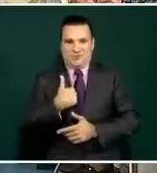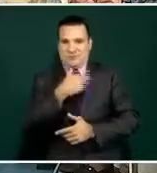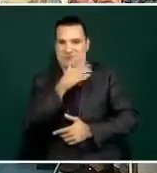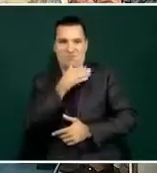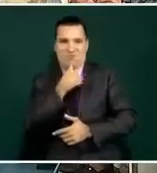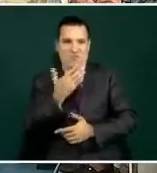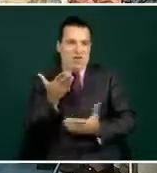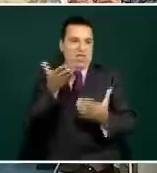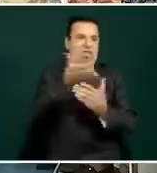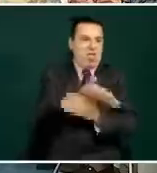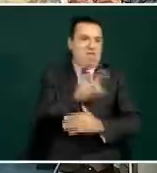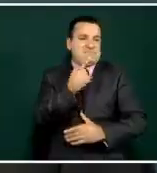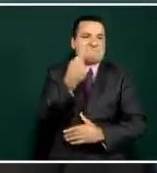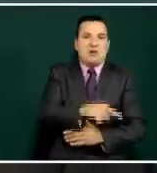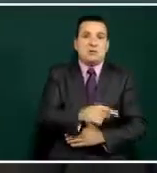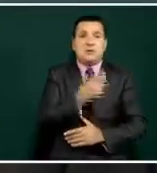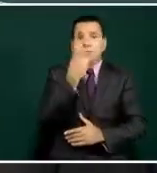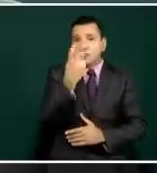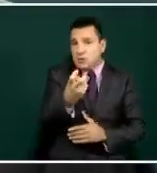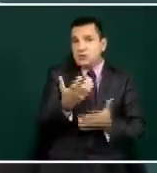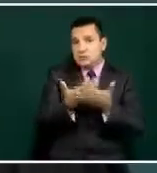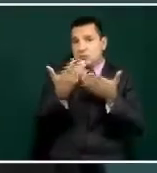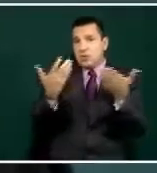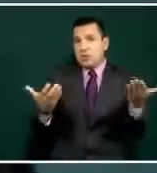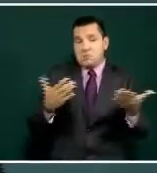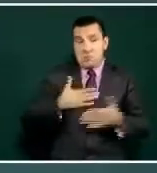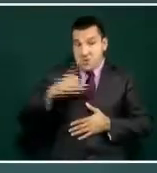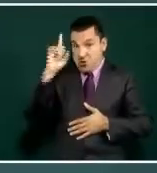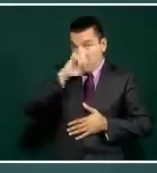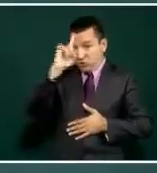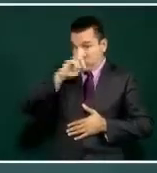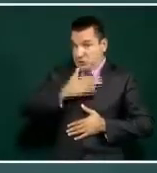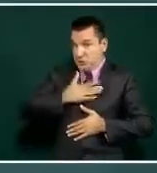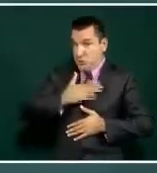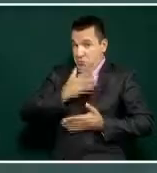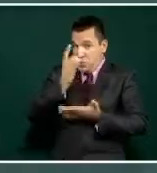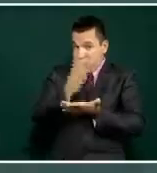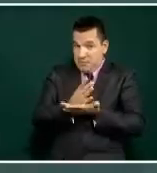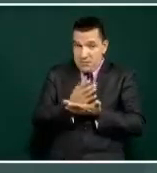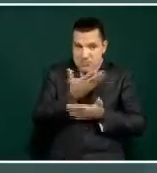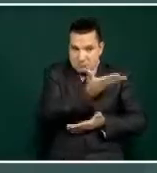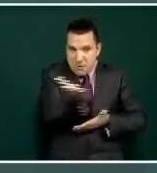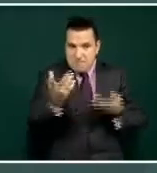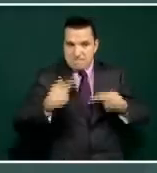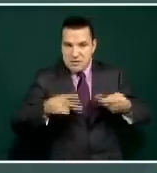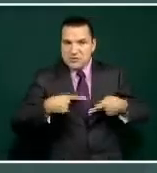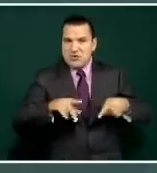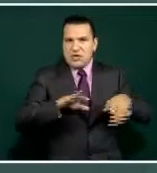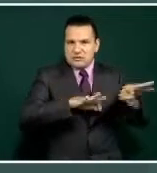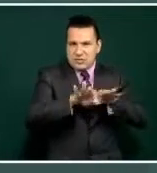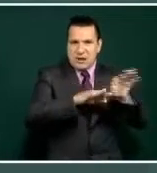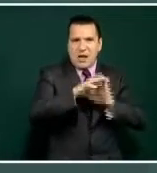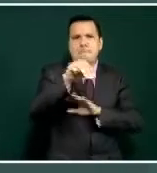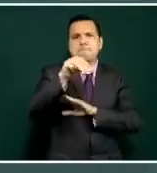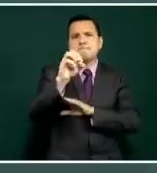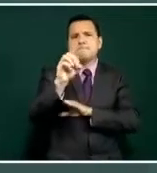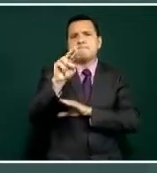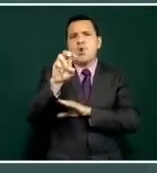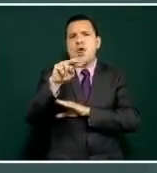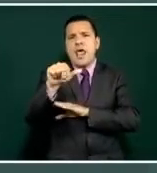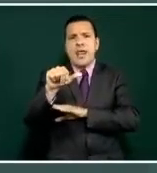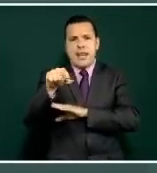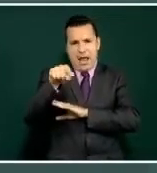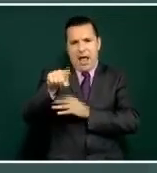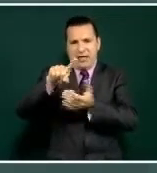llevando a la práctica. Mi recomendación, no solo para militantes de Morena, sino para